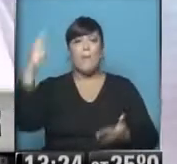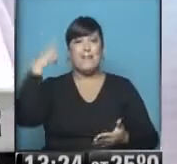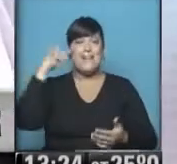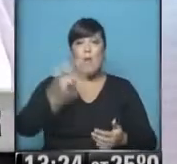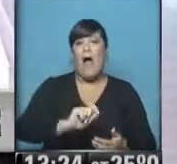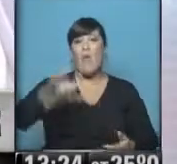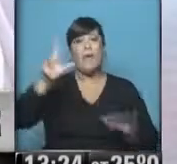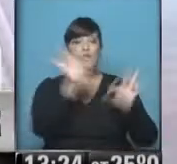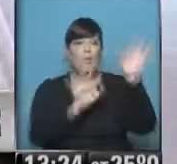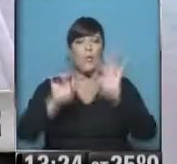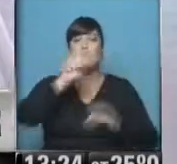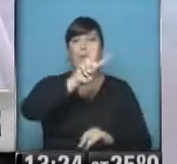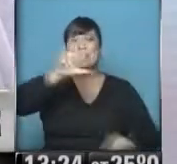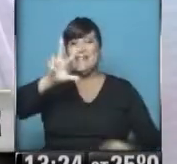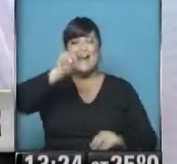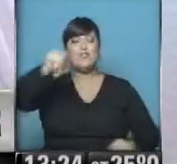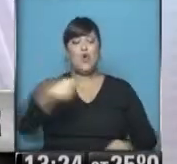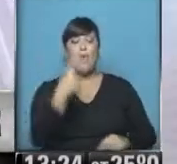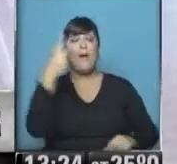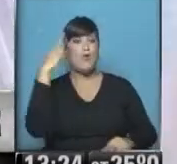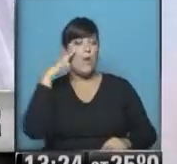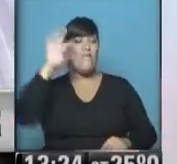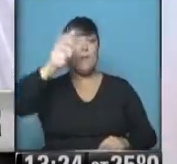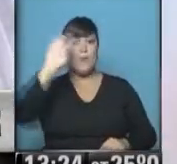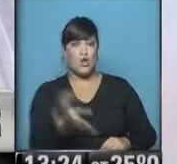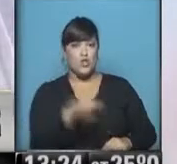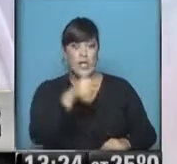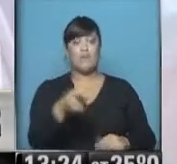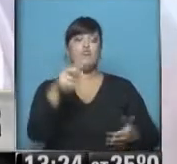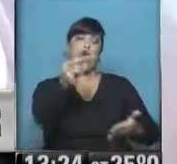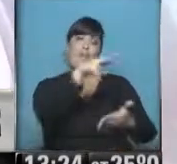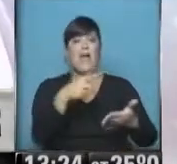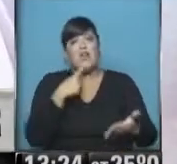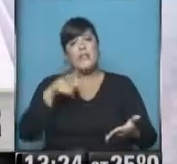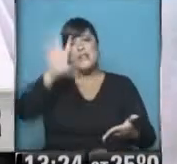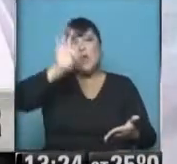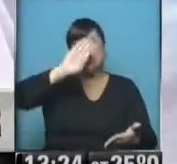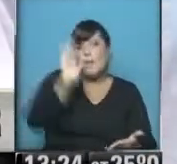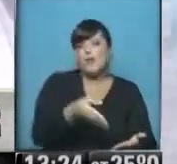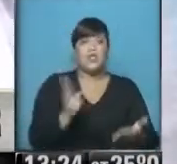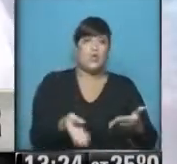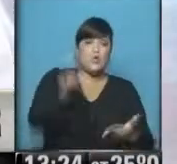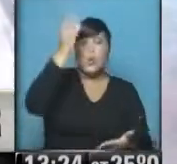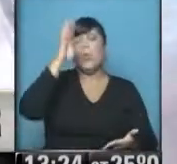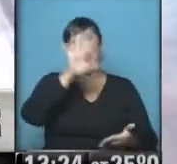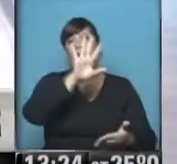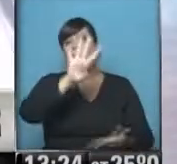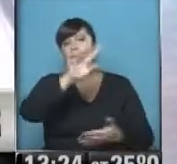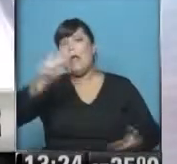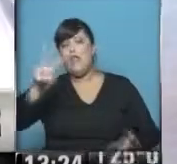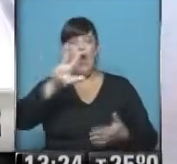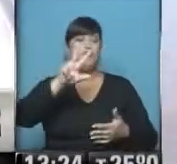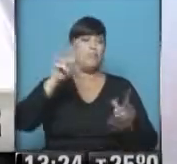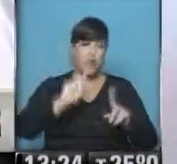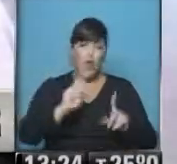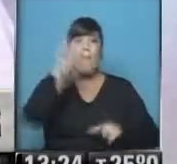promedio es 23,9% en los productos de la canasta y uno Lee en los diarios que subieron 50 42 45% , todo caso